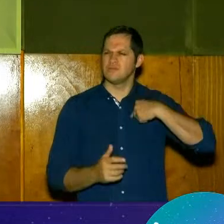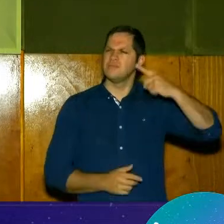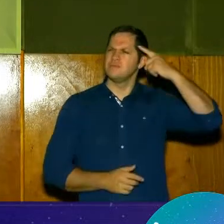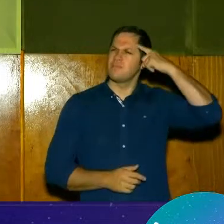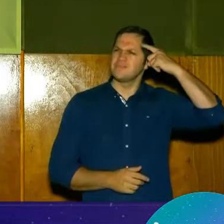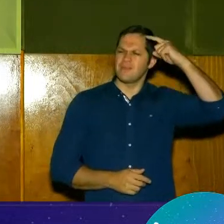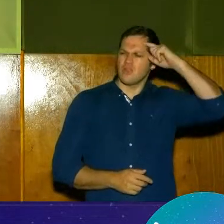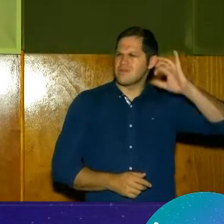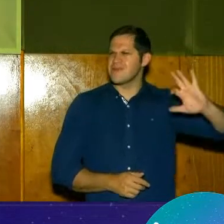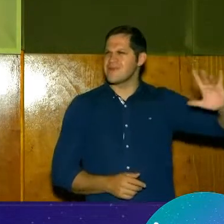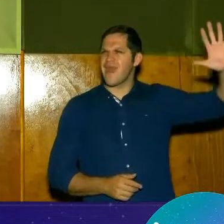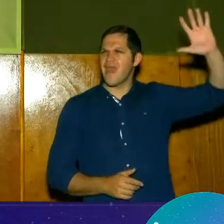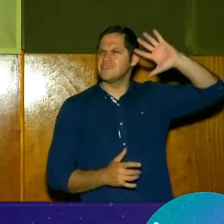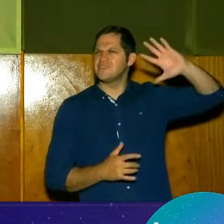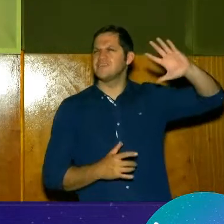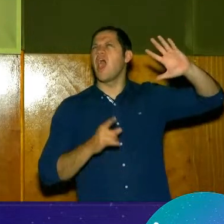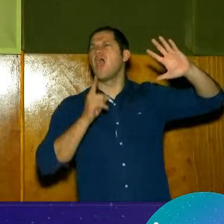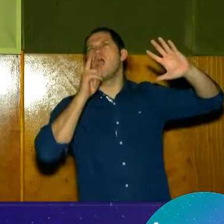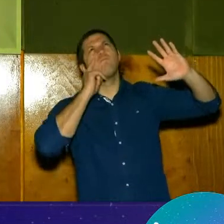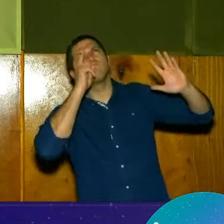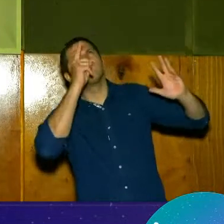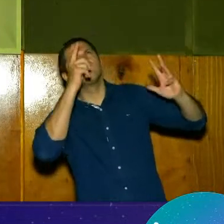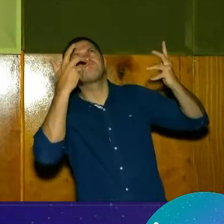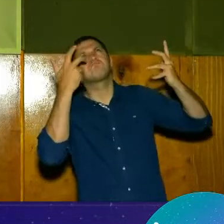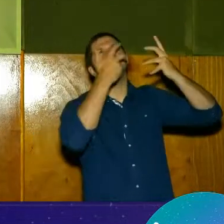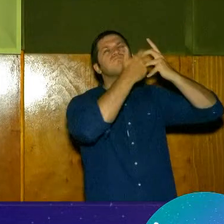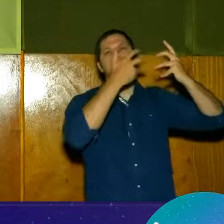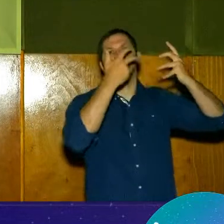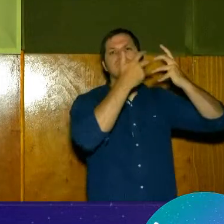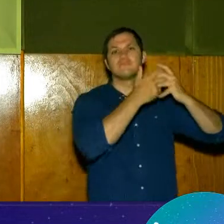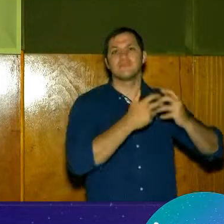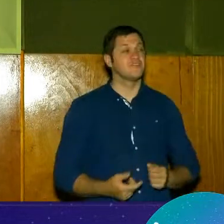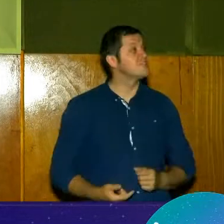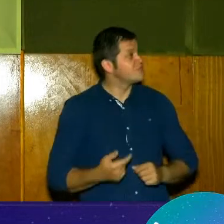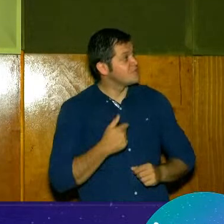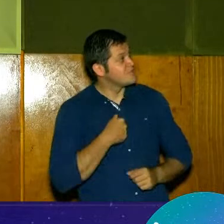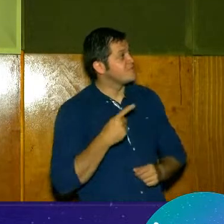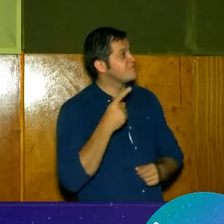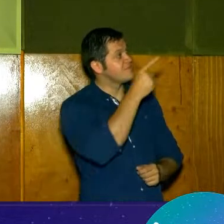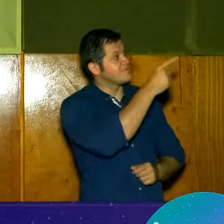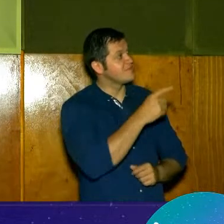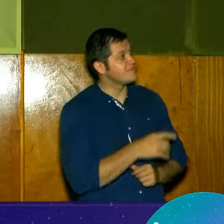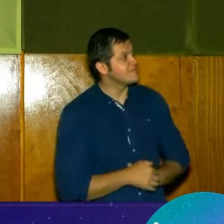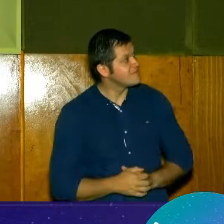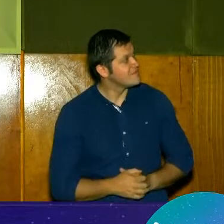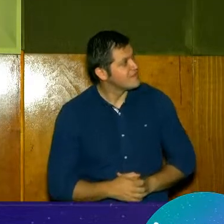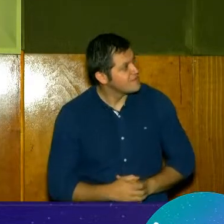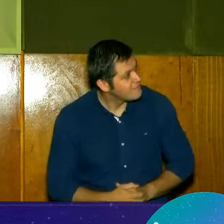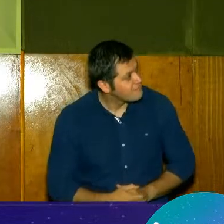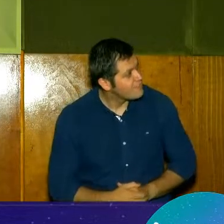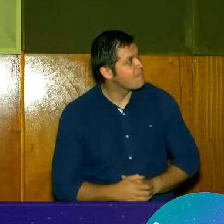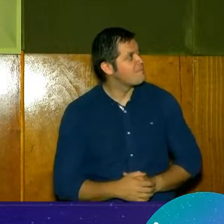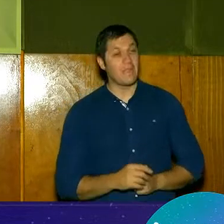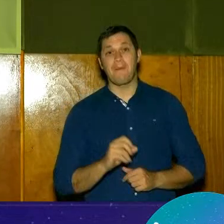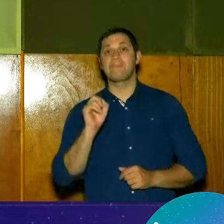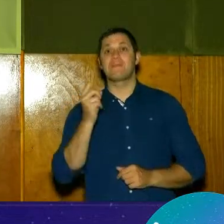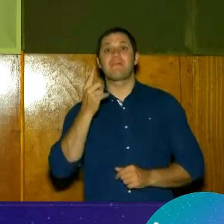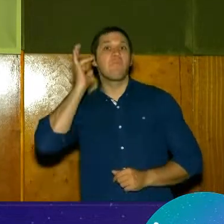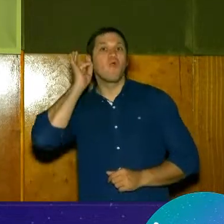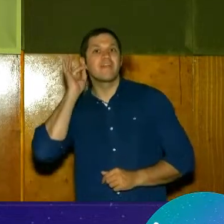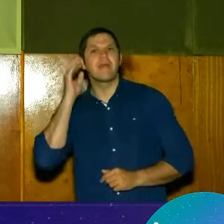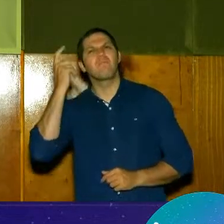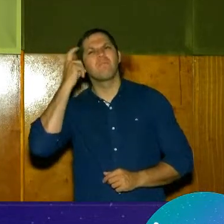entonces era todo como de lo que veían y eso se cruzaba mucho con sus creencias por supuesto y esto